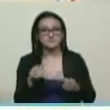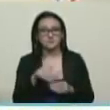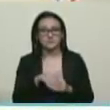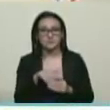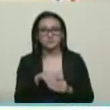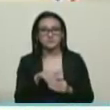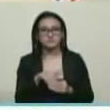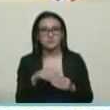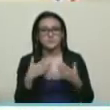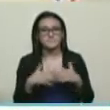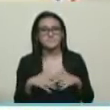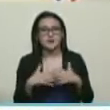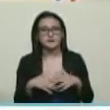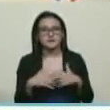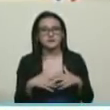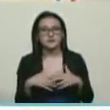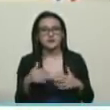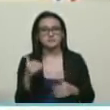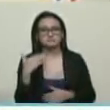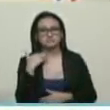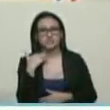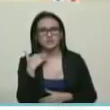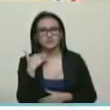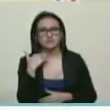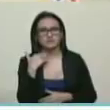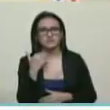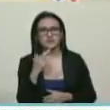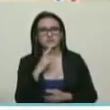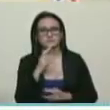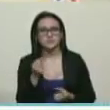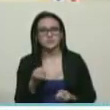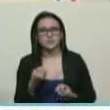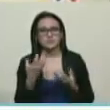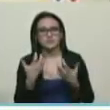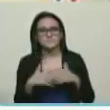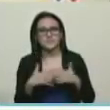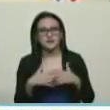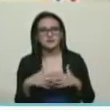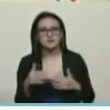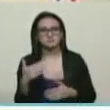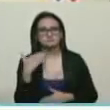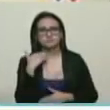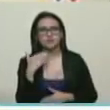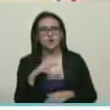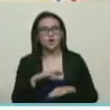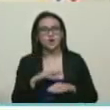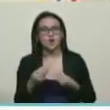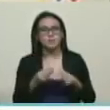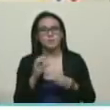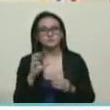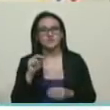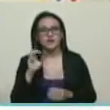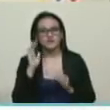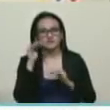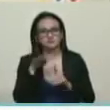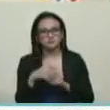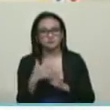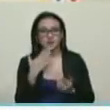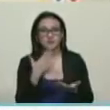votación, en la máquina, presentó una falla. Si tienen un reporte de cuántas máquinas han presentado esta falla y cómo el CNE atendió esta situación.